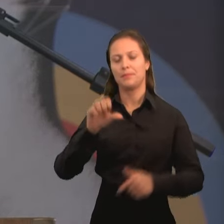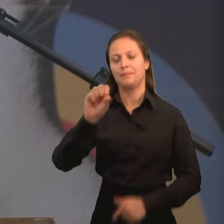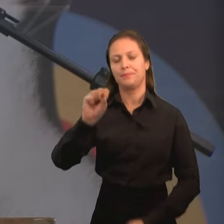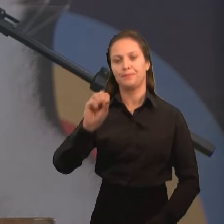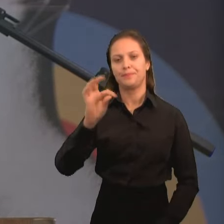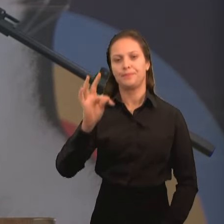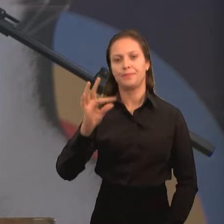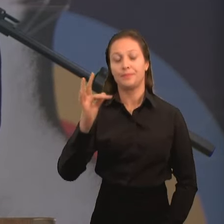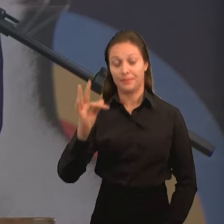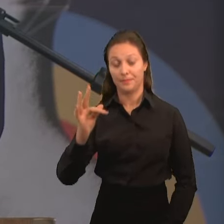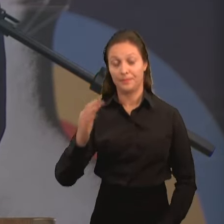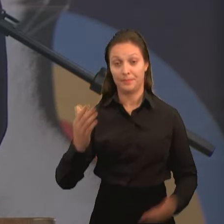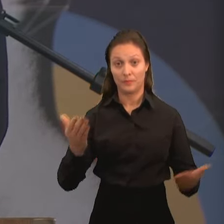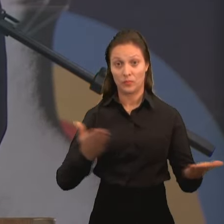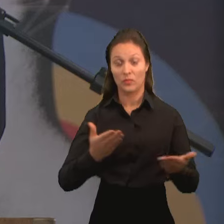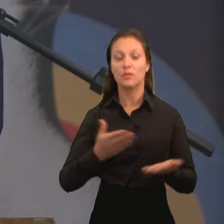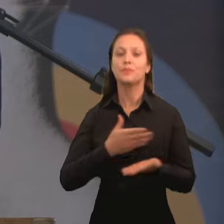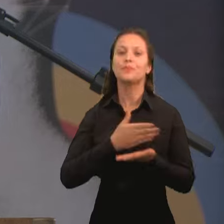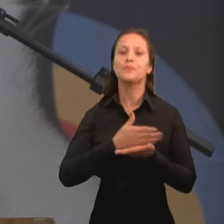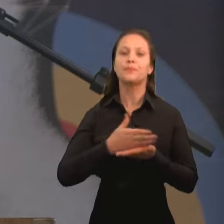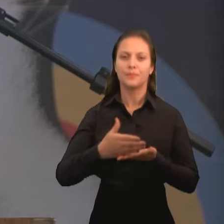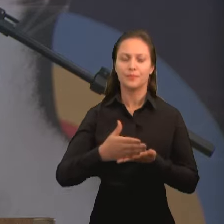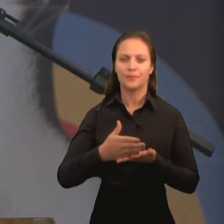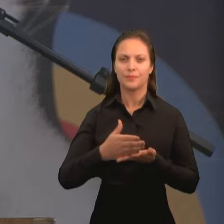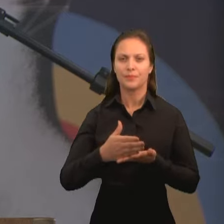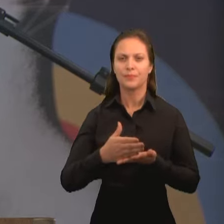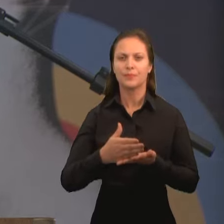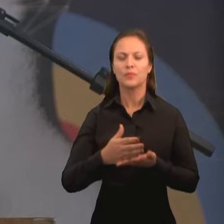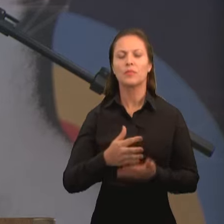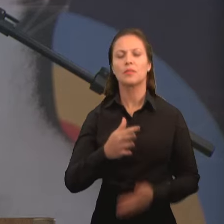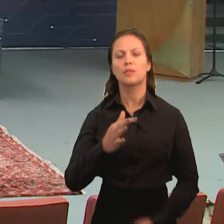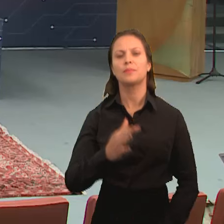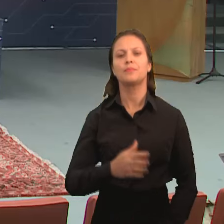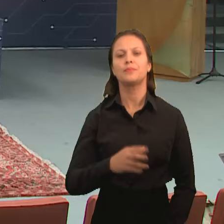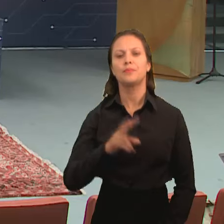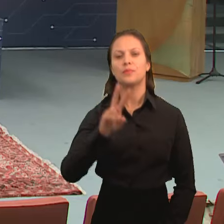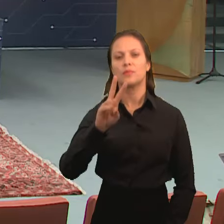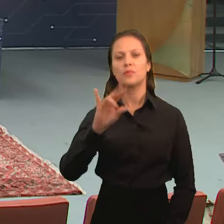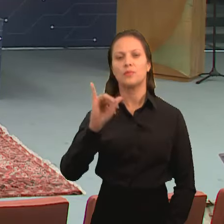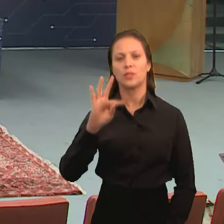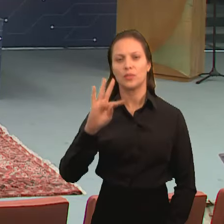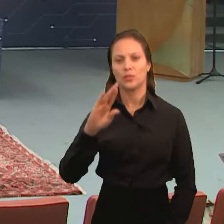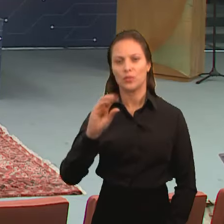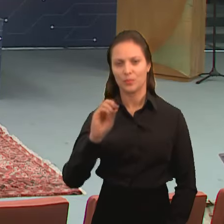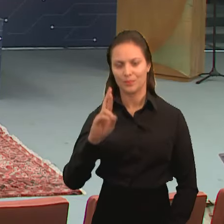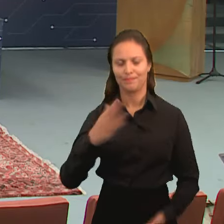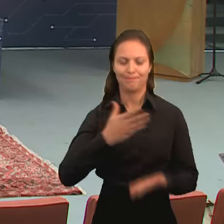Supremo Federal. En este momento tiene la palabra el doctor Víctor Durigan.